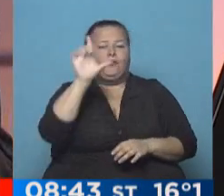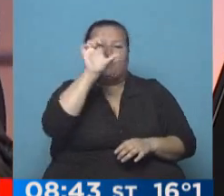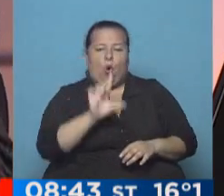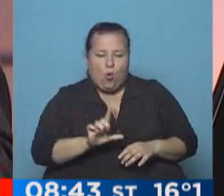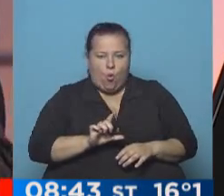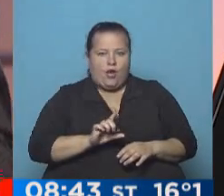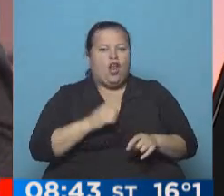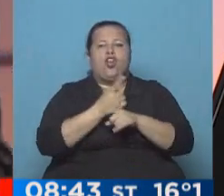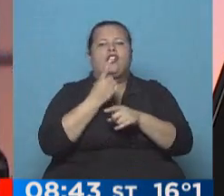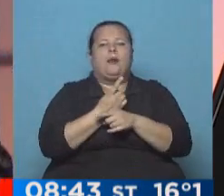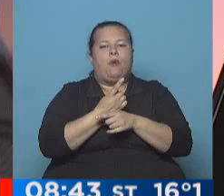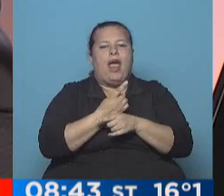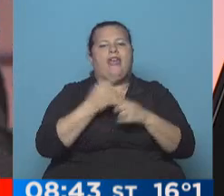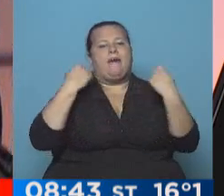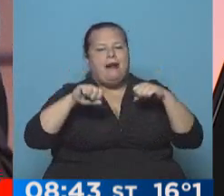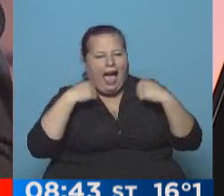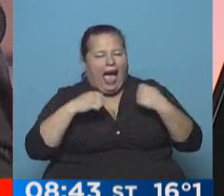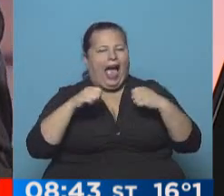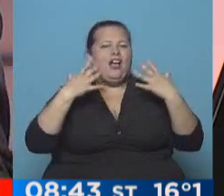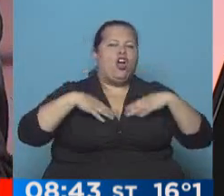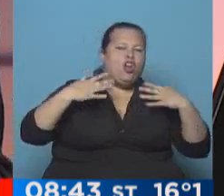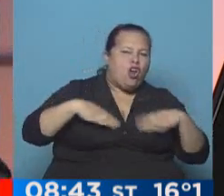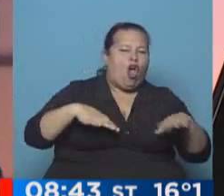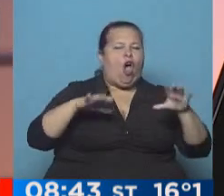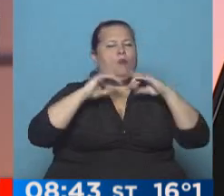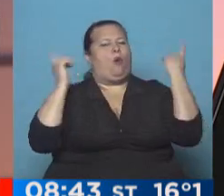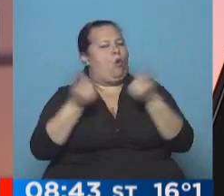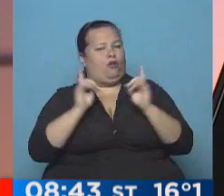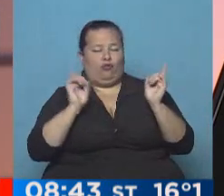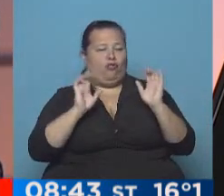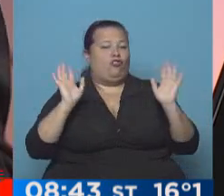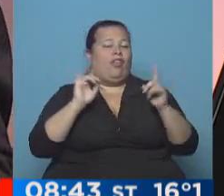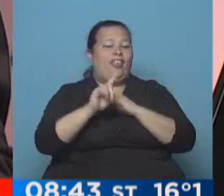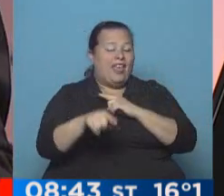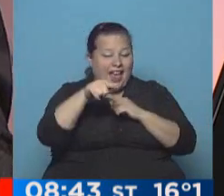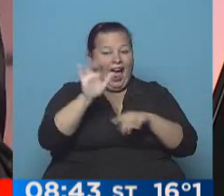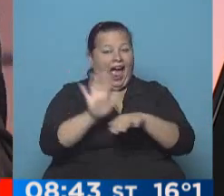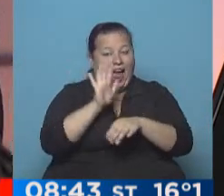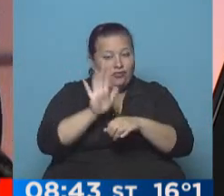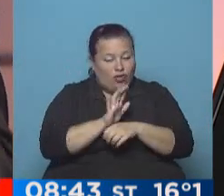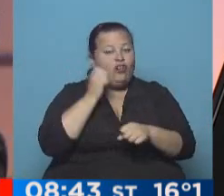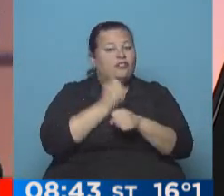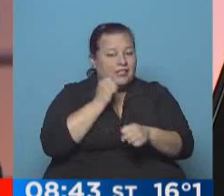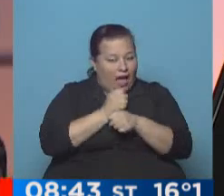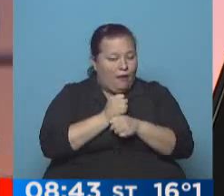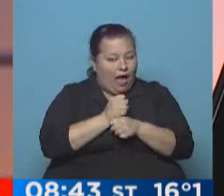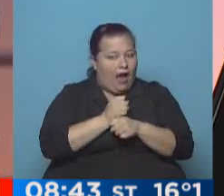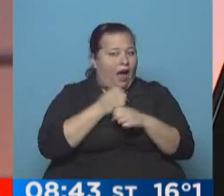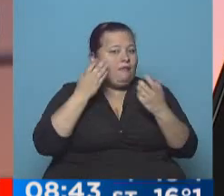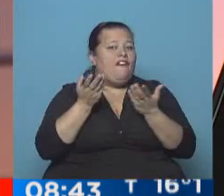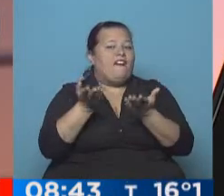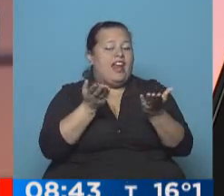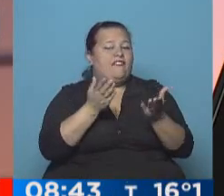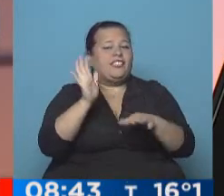lunes no pueden hacer ensayos de vestuario de escenografía entonces vos tenés a estos actores que están trabajando netamente a